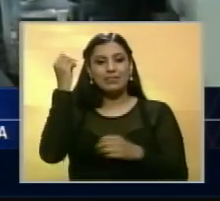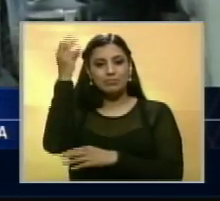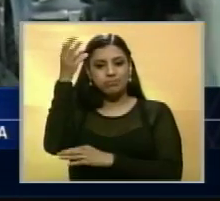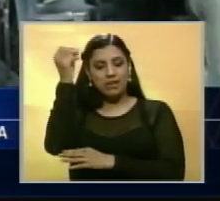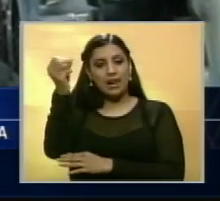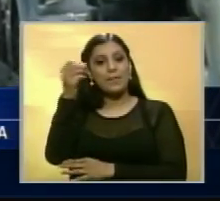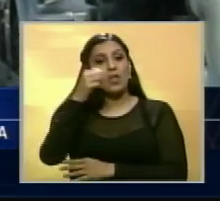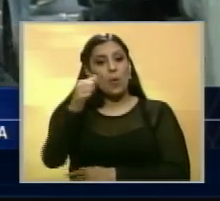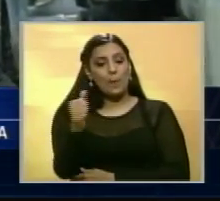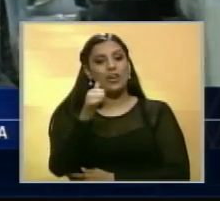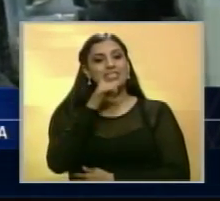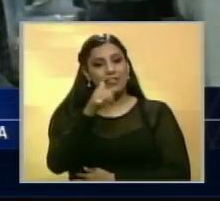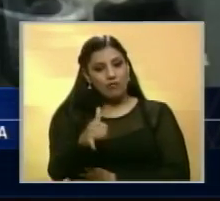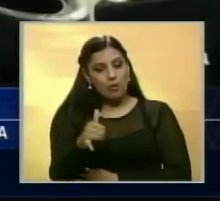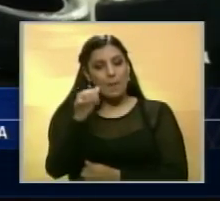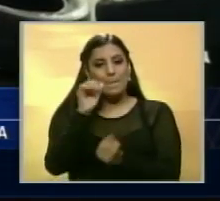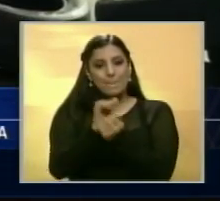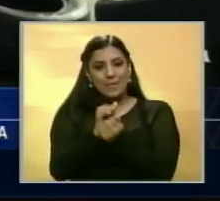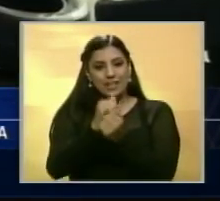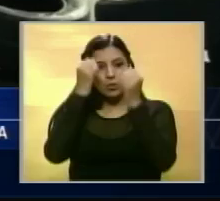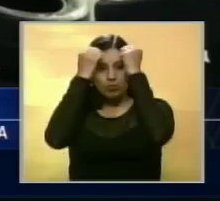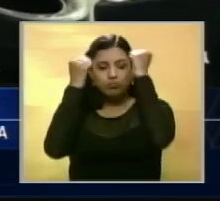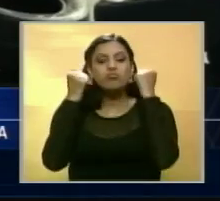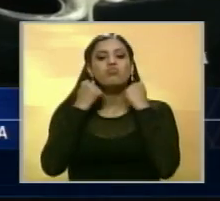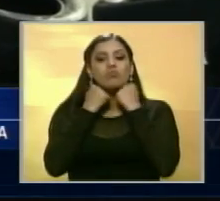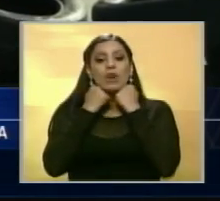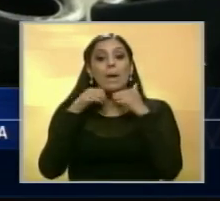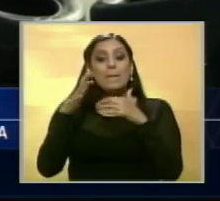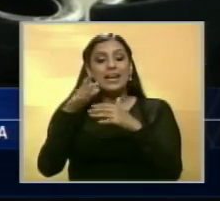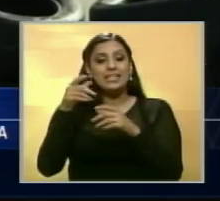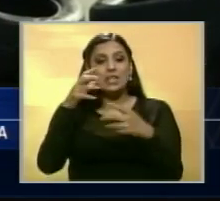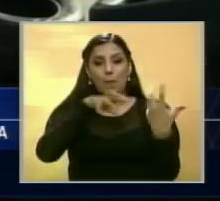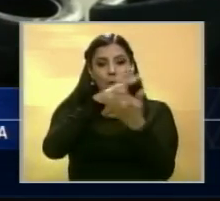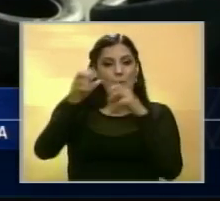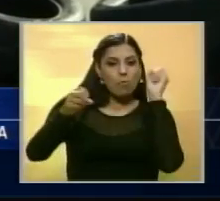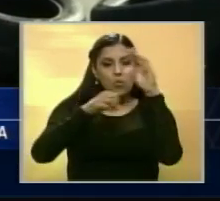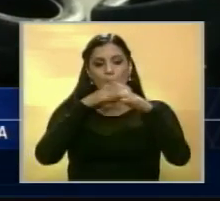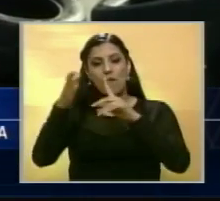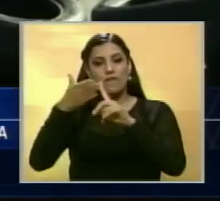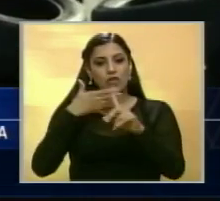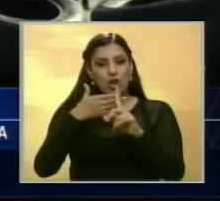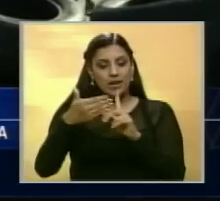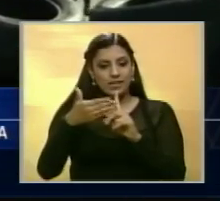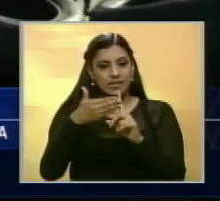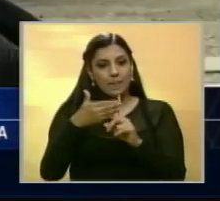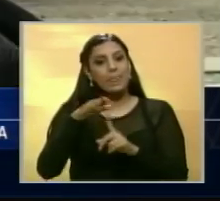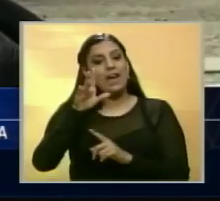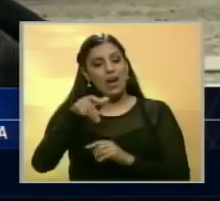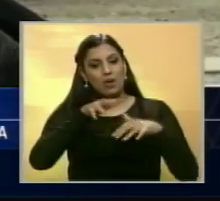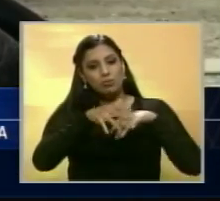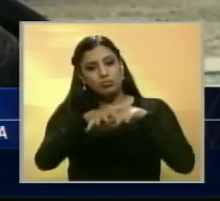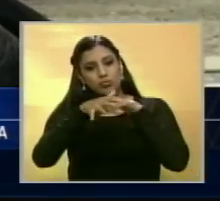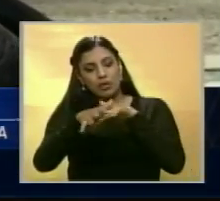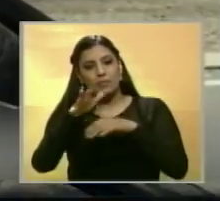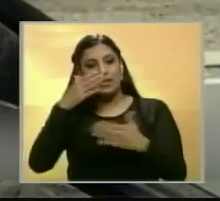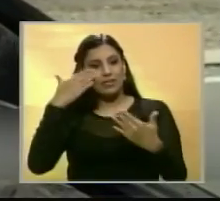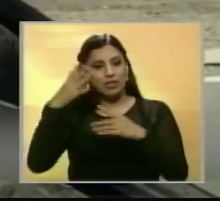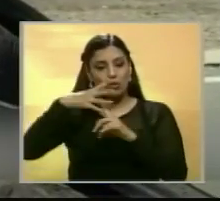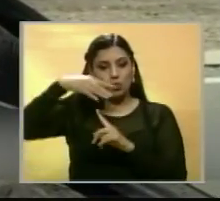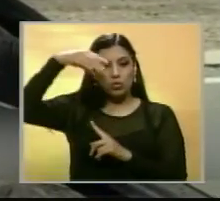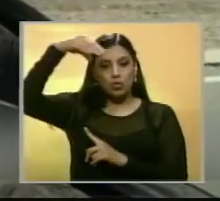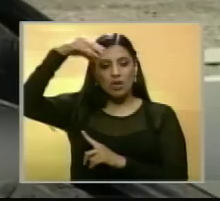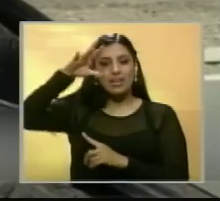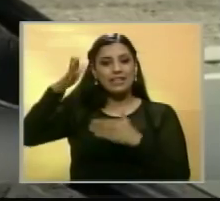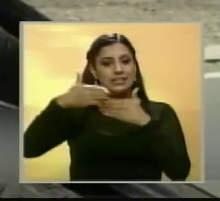Parlamento. La policía informó de la captura de encapuchados por presuntos disturbios y actos de violencia. Por la movilización, la Torre Eiffel ha